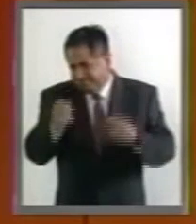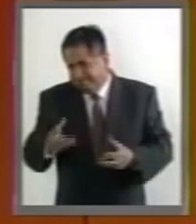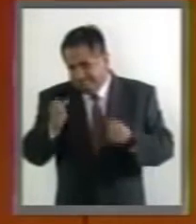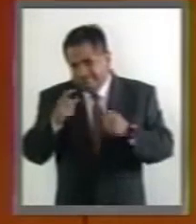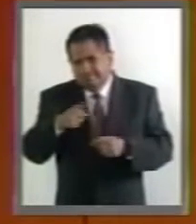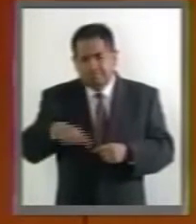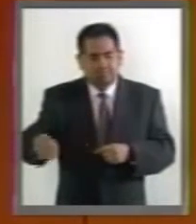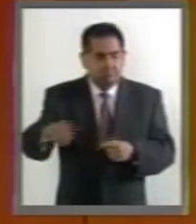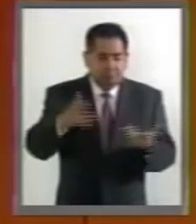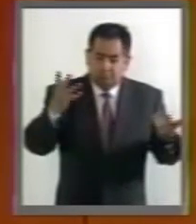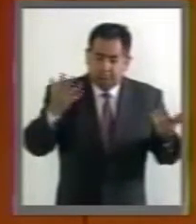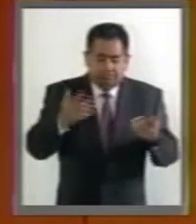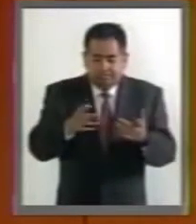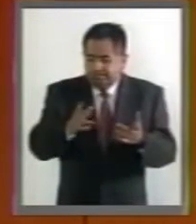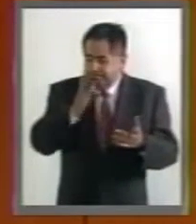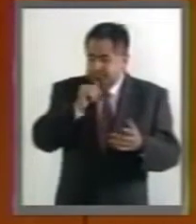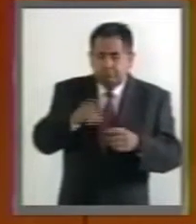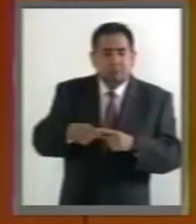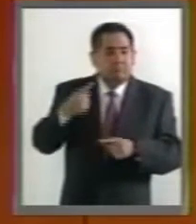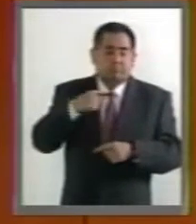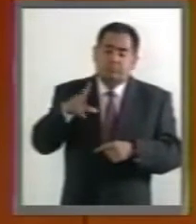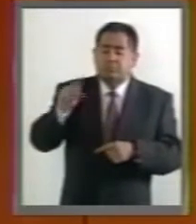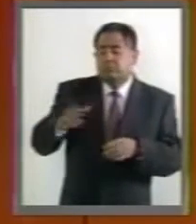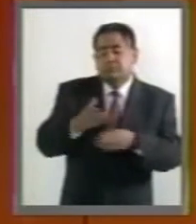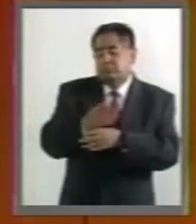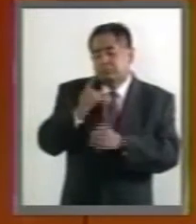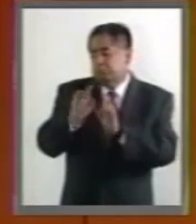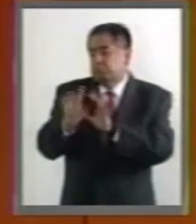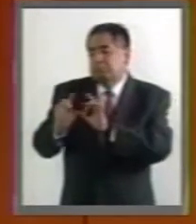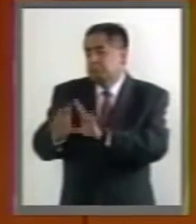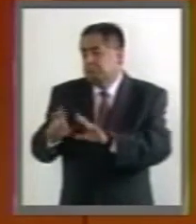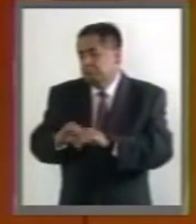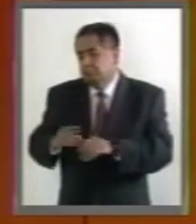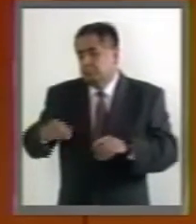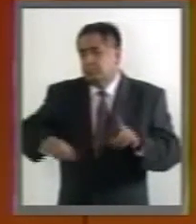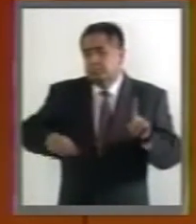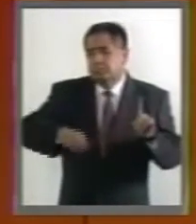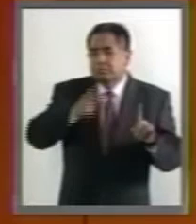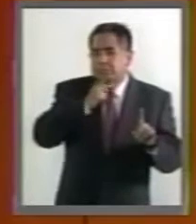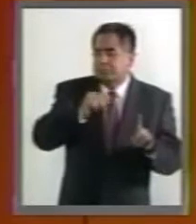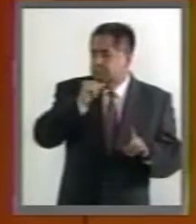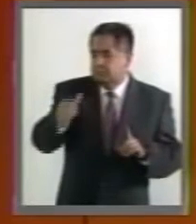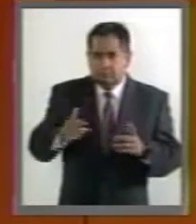dictaminadas improcedentes en la primera instancia de Pemex.